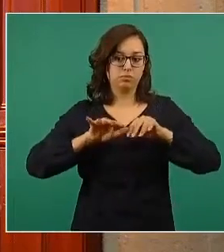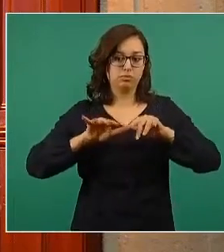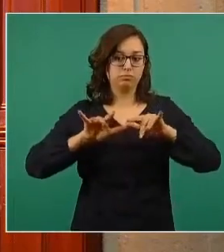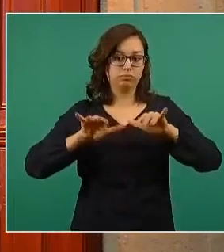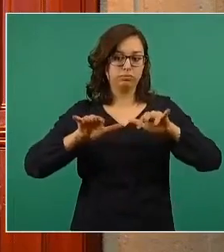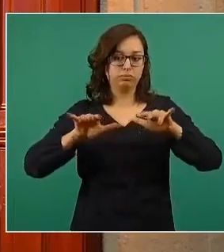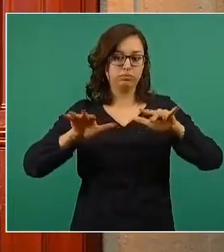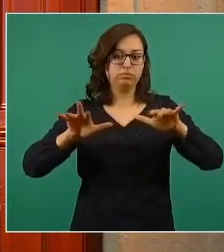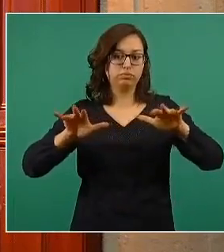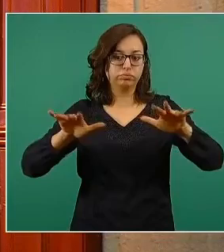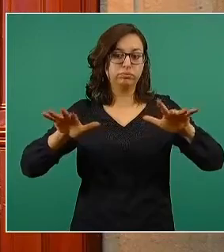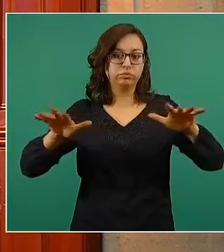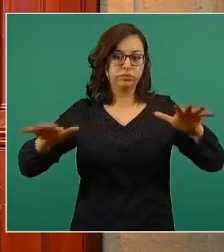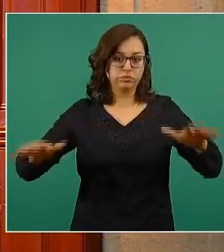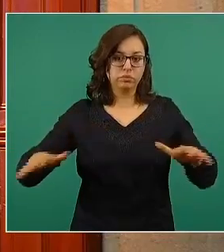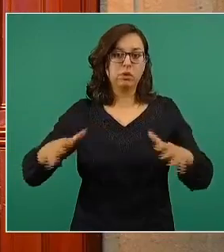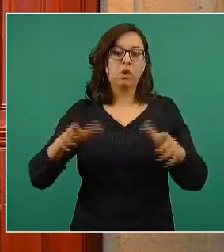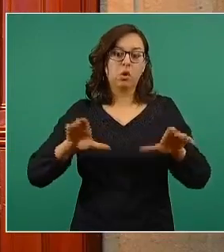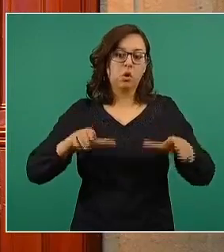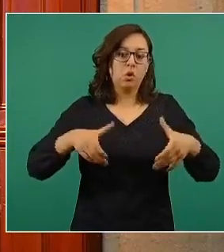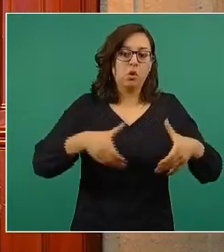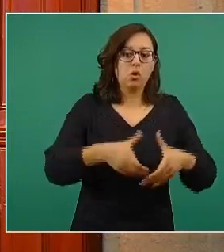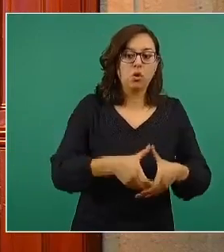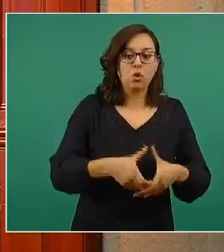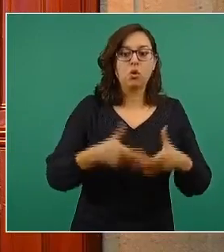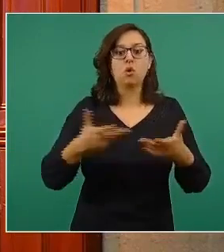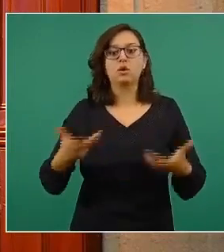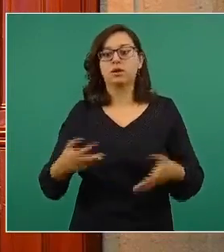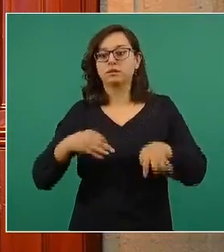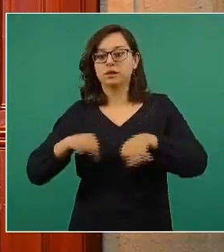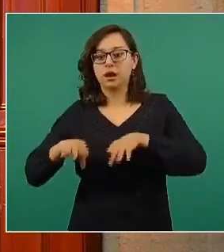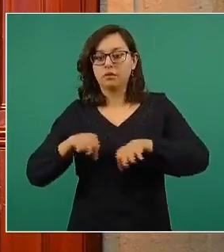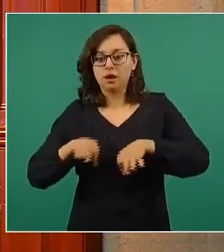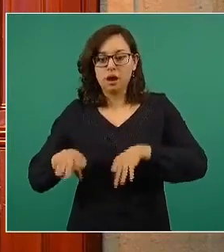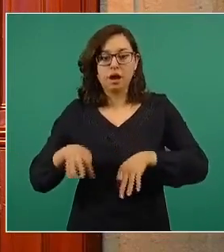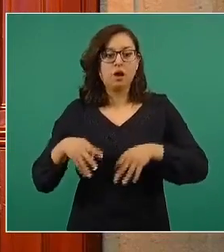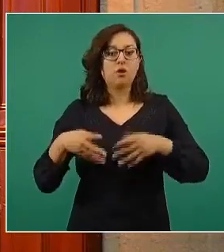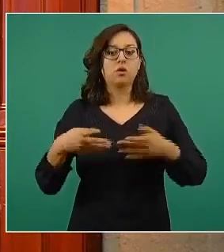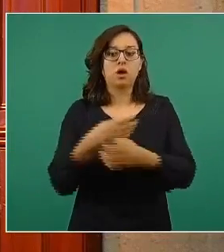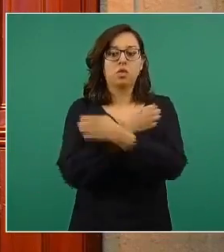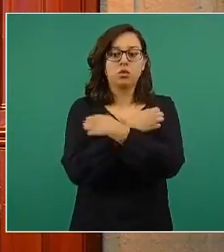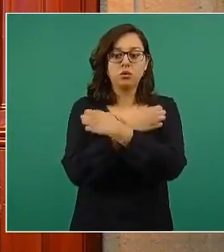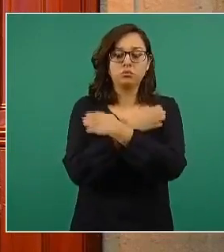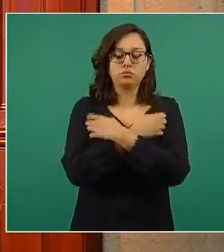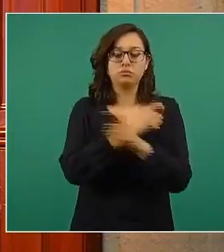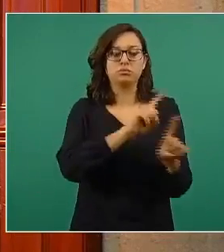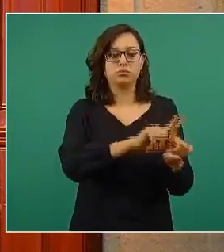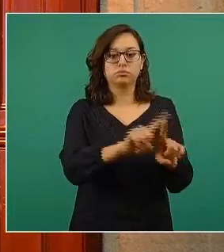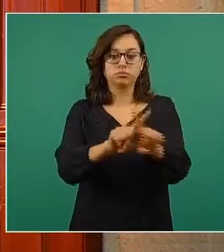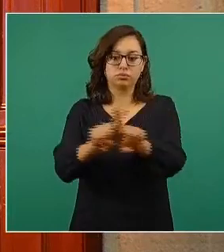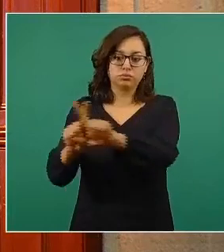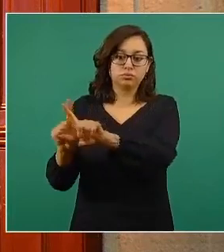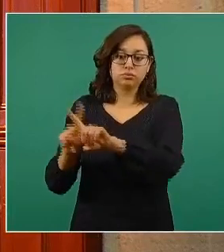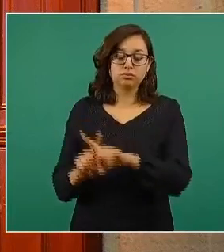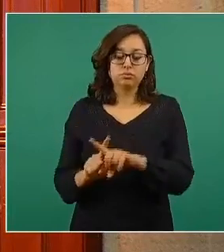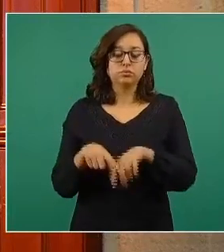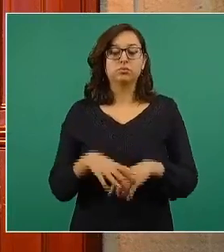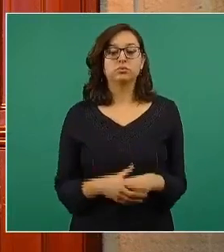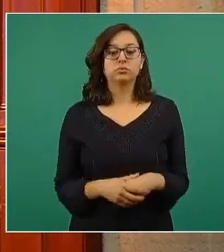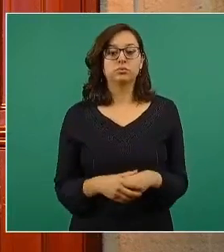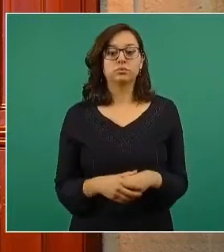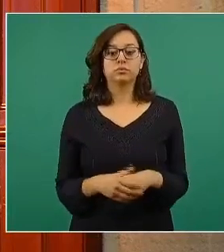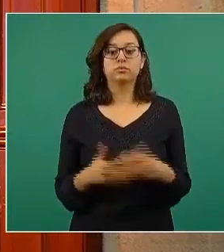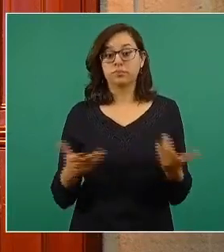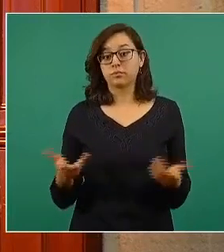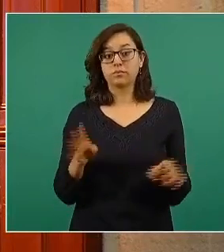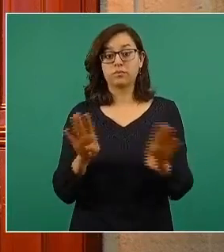diferentes colonias o en la interacción de personas en sus trabajos, en sus áreas educativas, etc. Aquí las principales